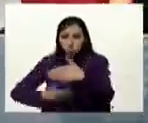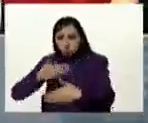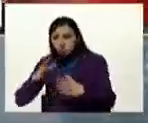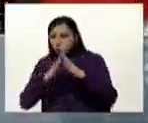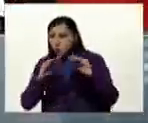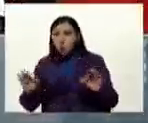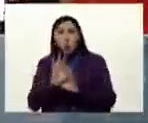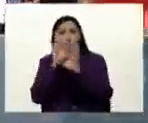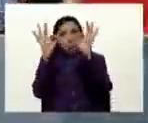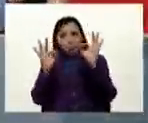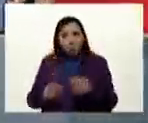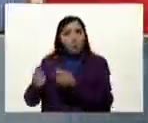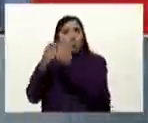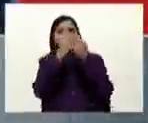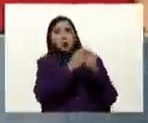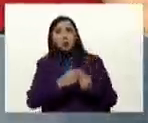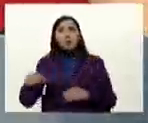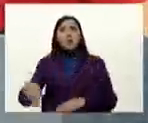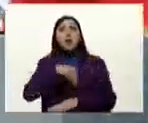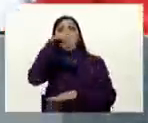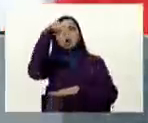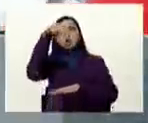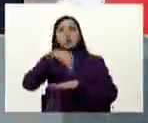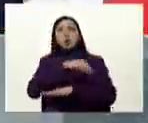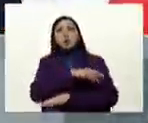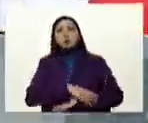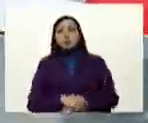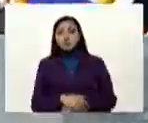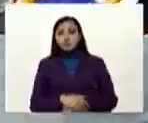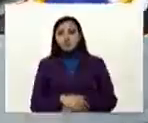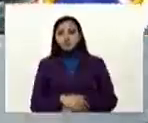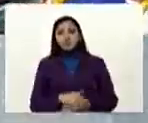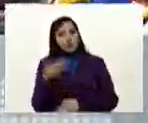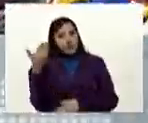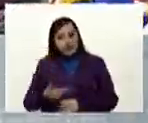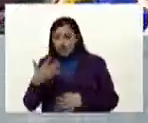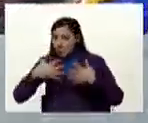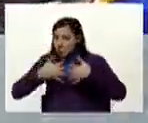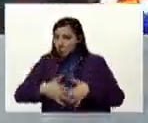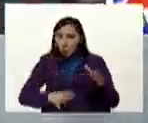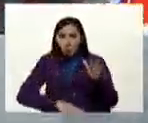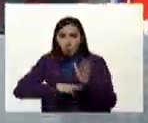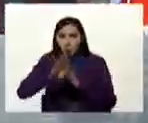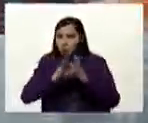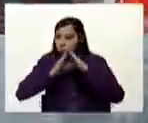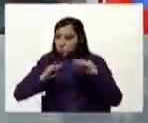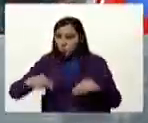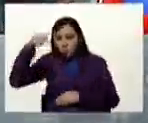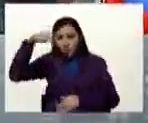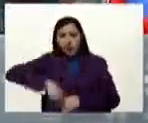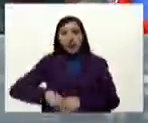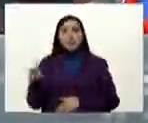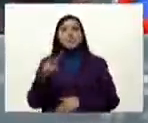los factores de la economía. El factor productivo, que es fundamental, producir todo en Venezuela.